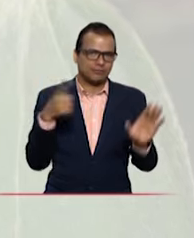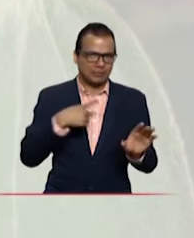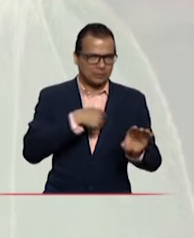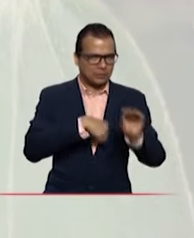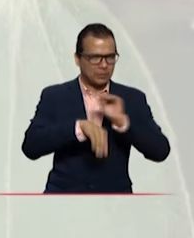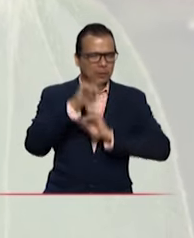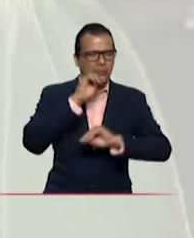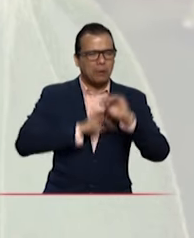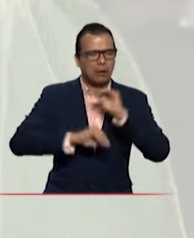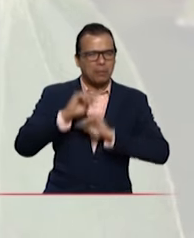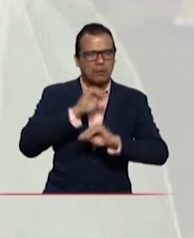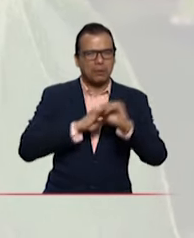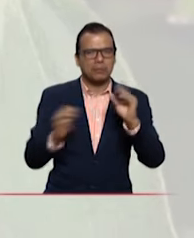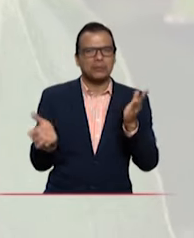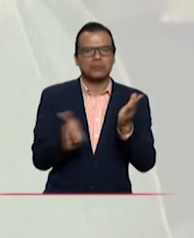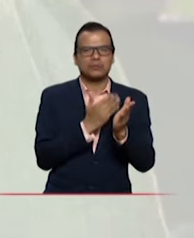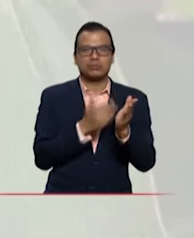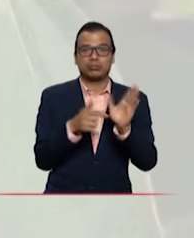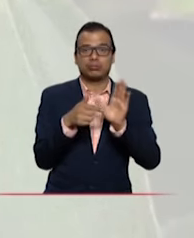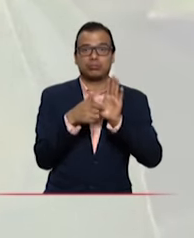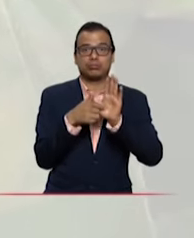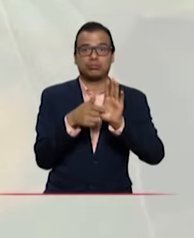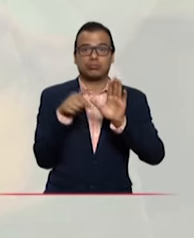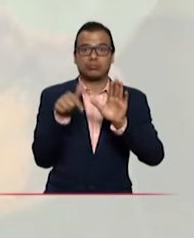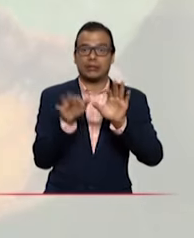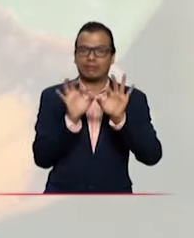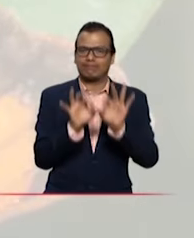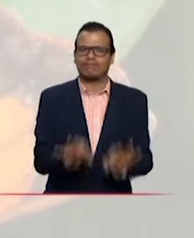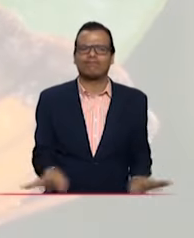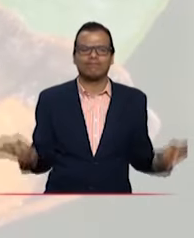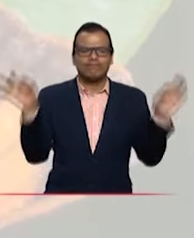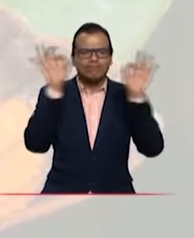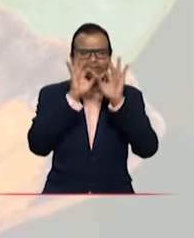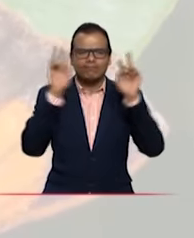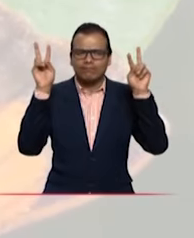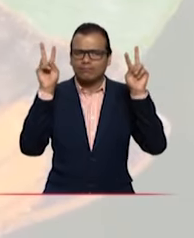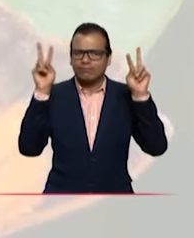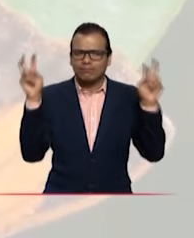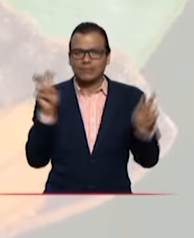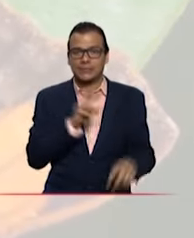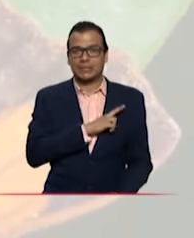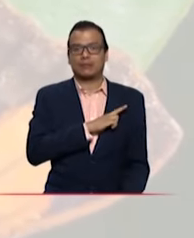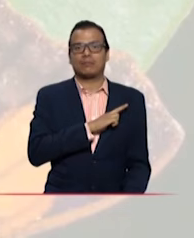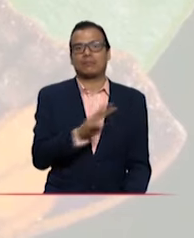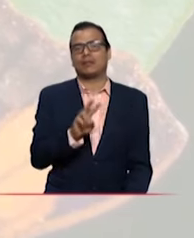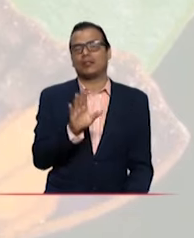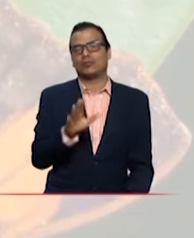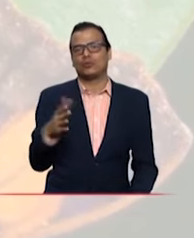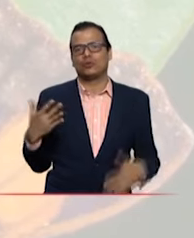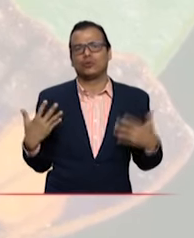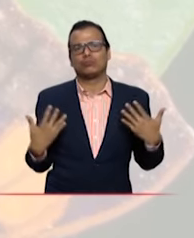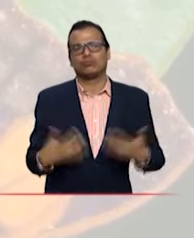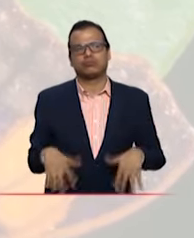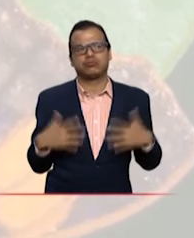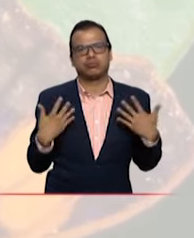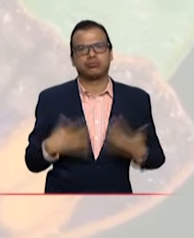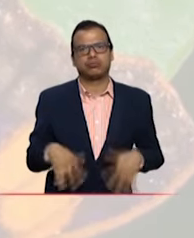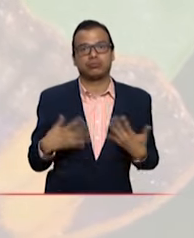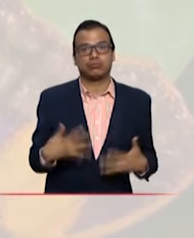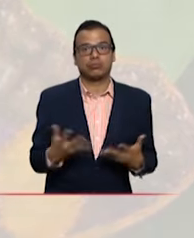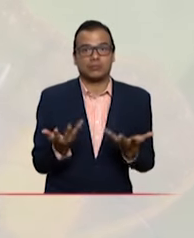Entonces, son dos eventos bastante importantes, todos relacionados con el Valle del Cauca. Entonces